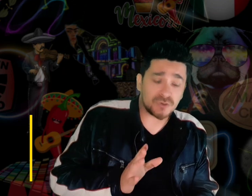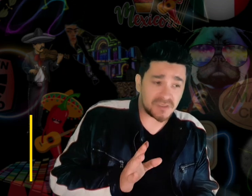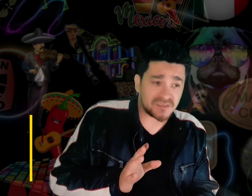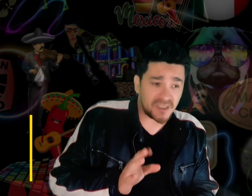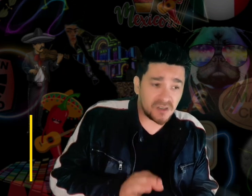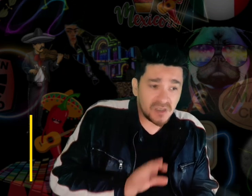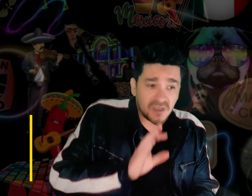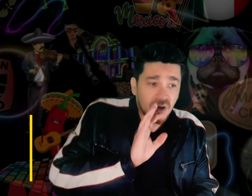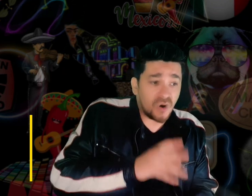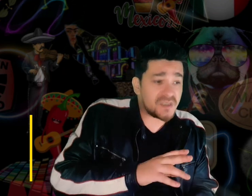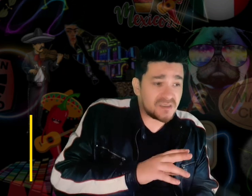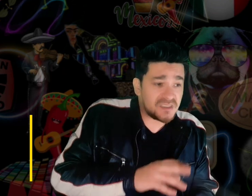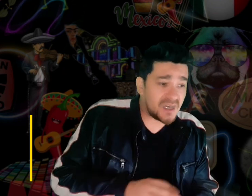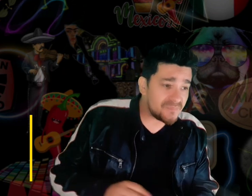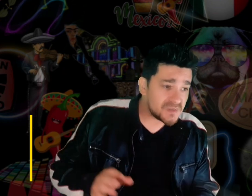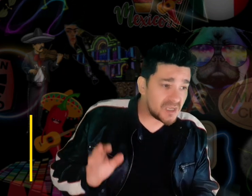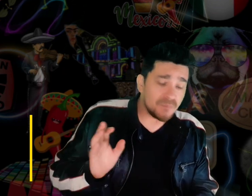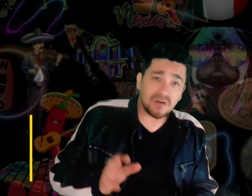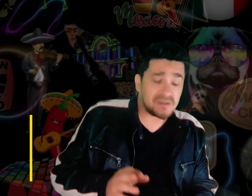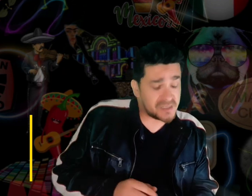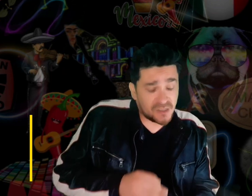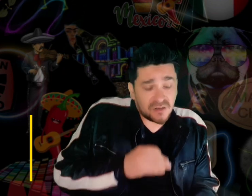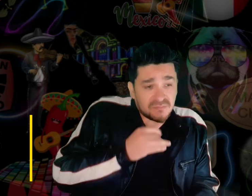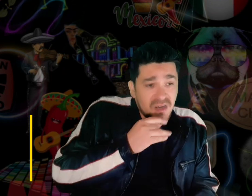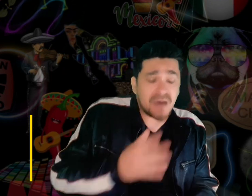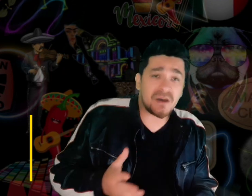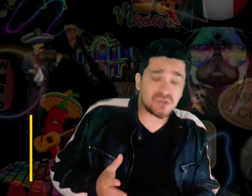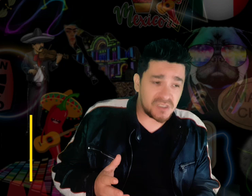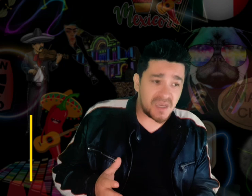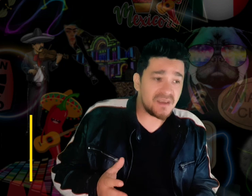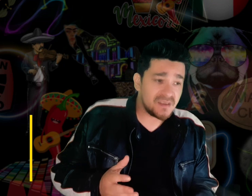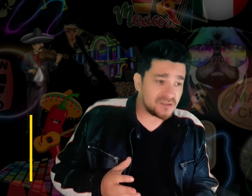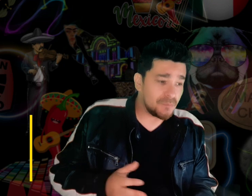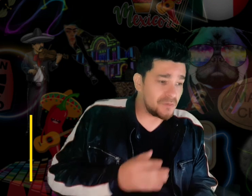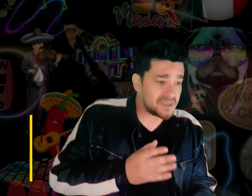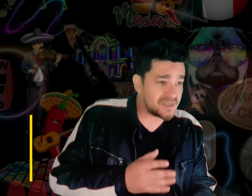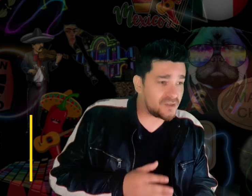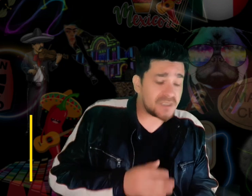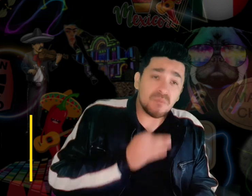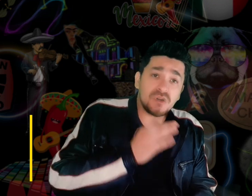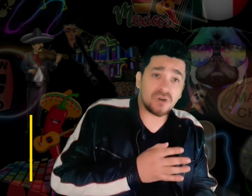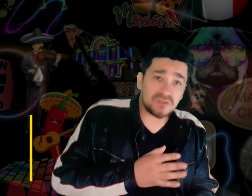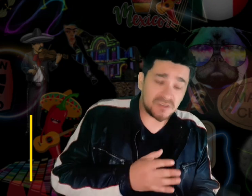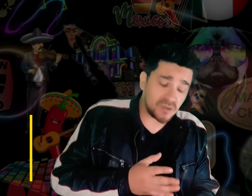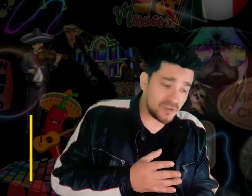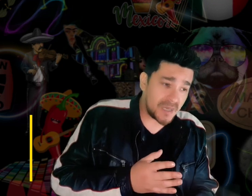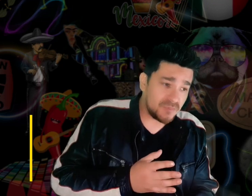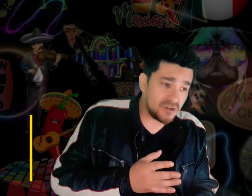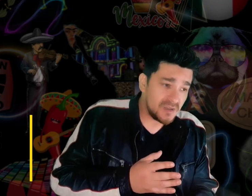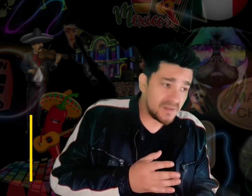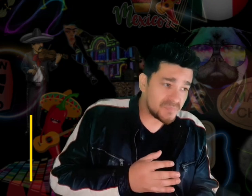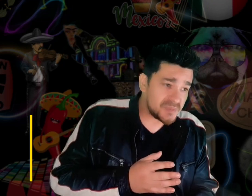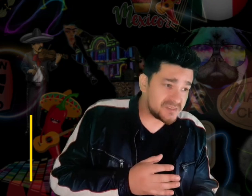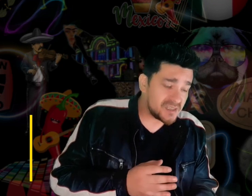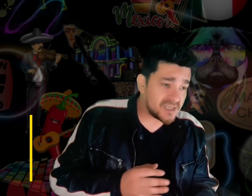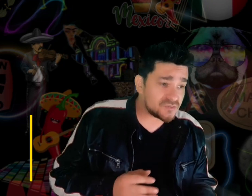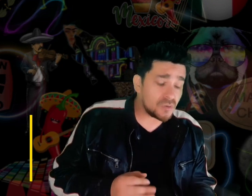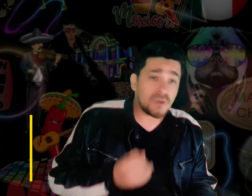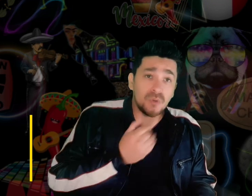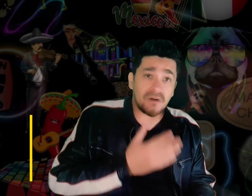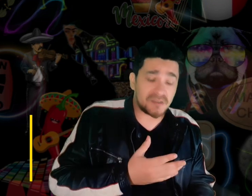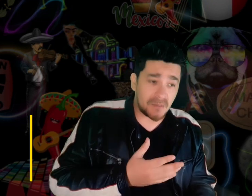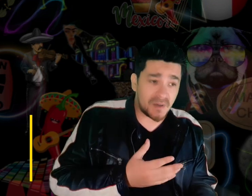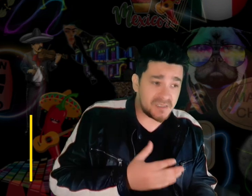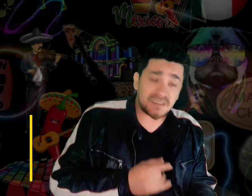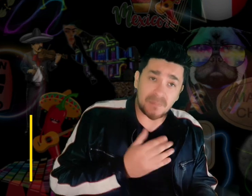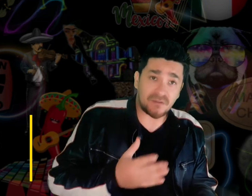y hacer justicia, ¿no? Hoy en día el pueblo mexicano, la mayoría del pueblo mexicano está muy contento con AMLO, piensan que es